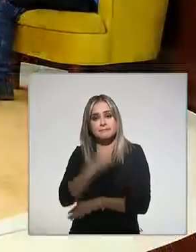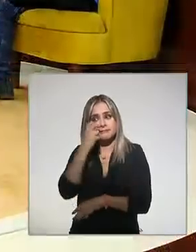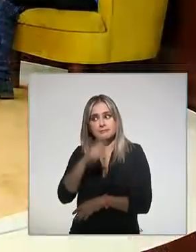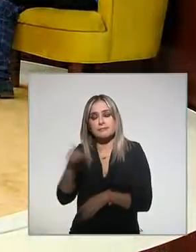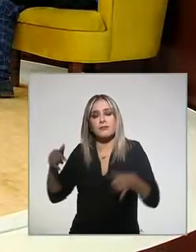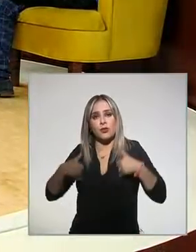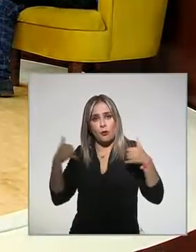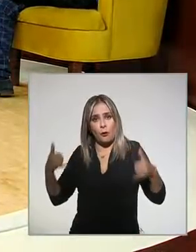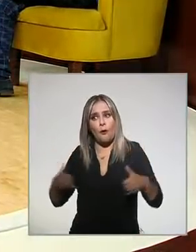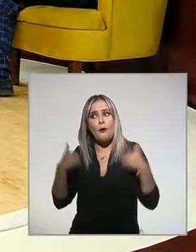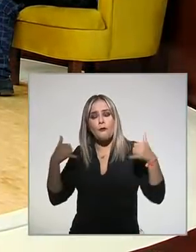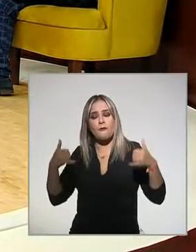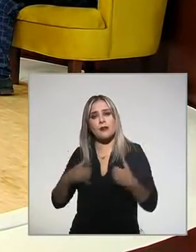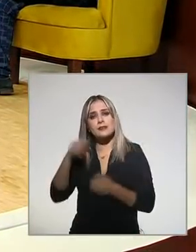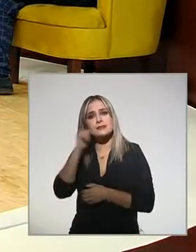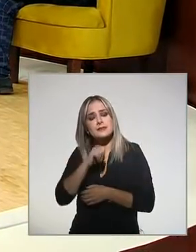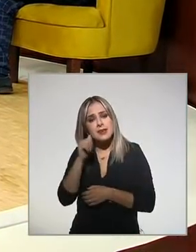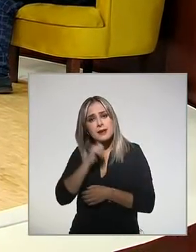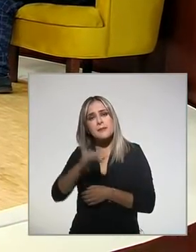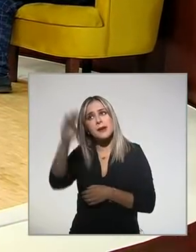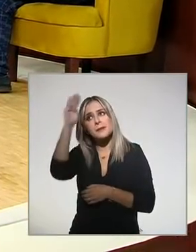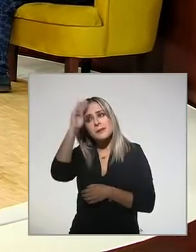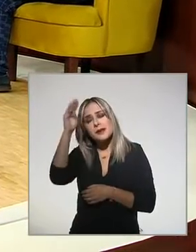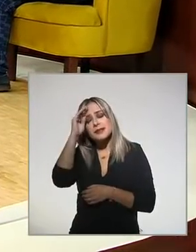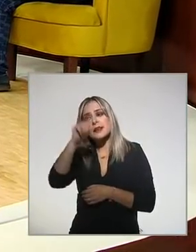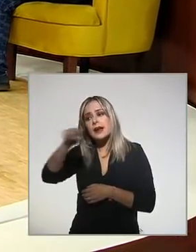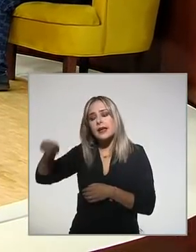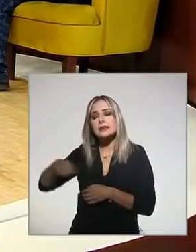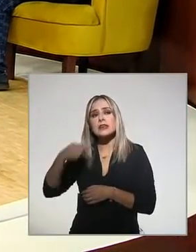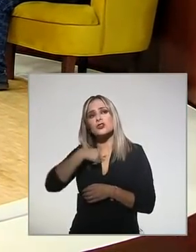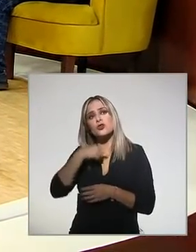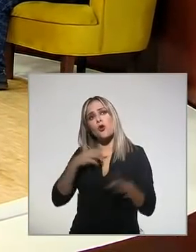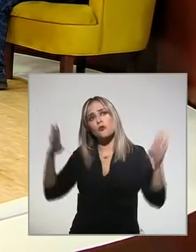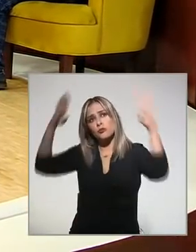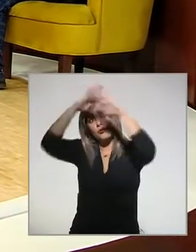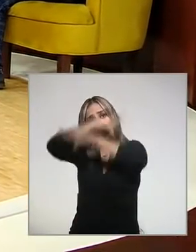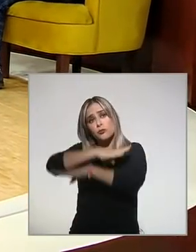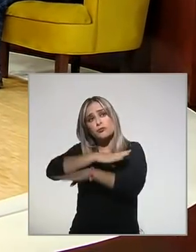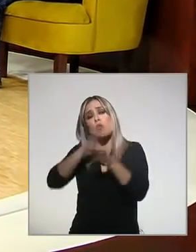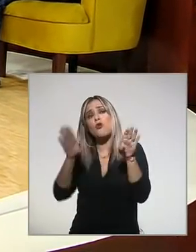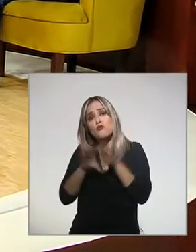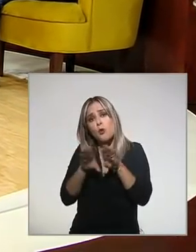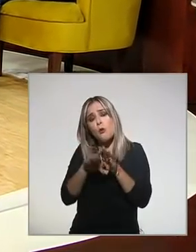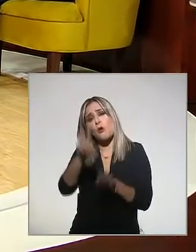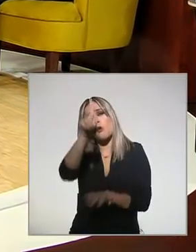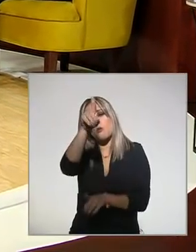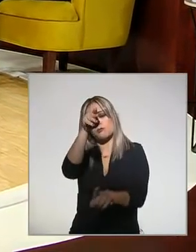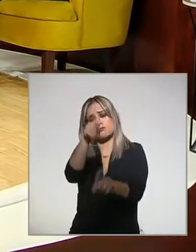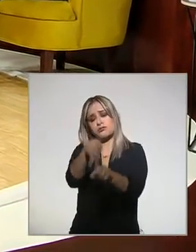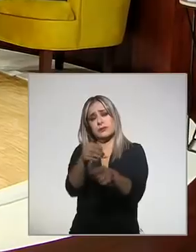de que esta nueva generación, la única manera en la que se pueden entretener es con dispositivos móviles. Sí,